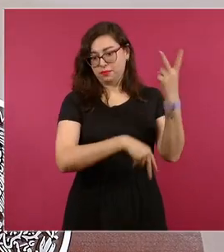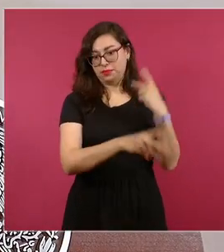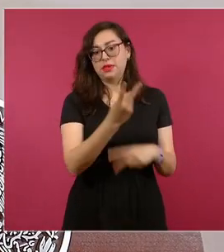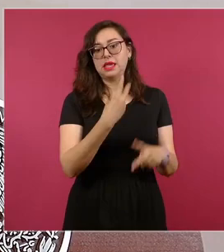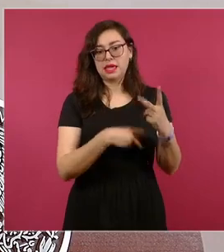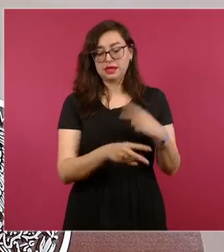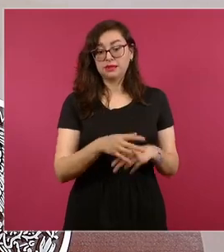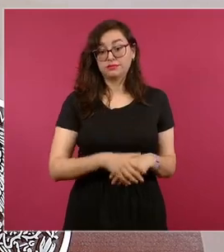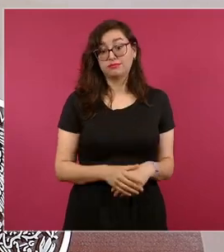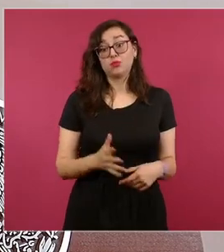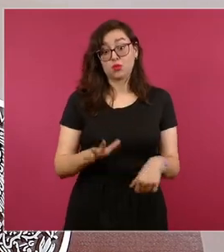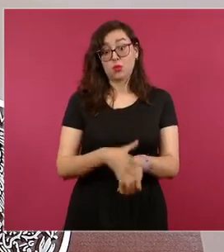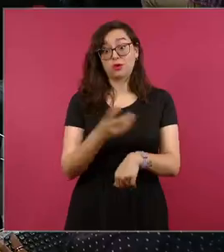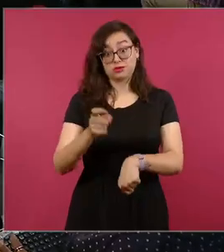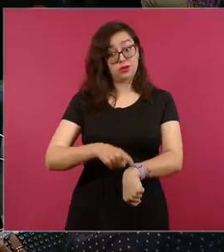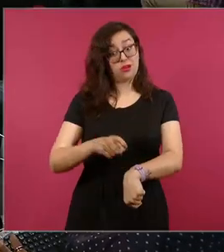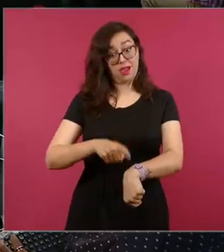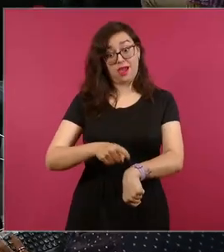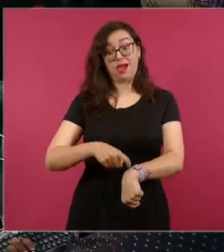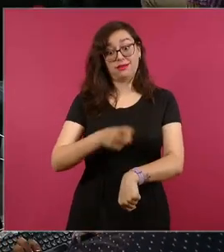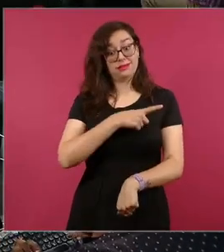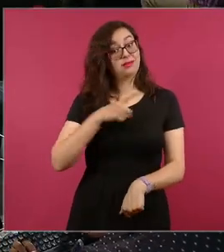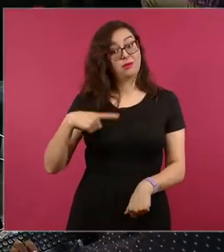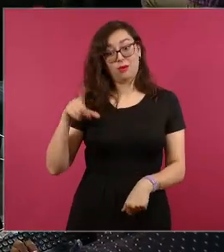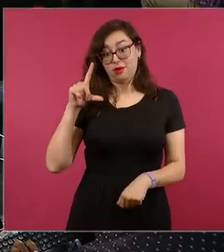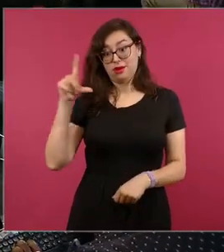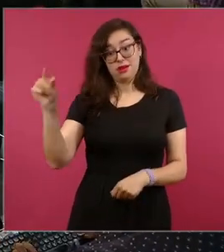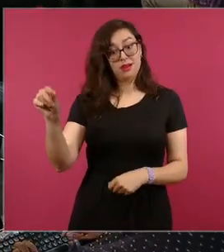por eso ya me tengo que ir.